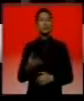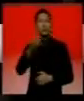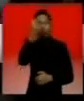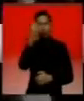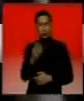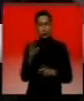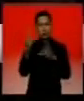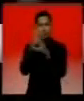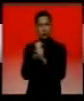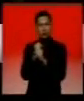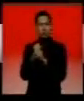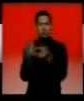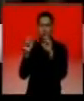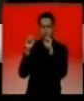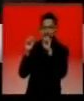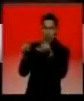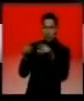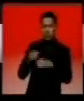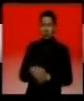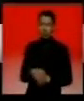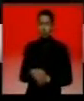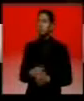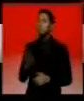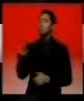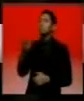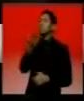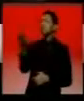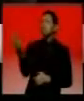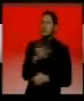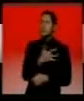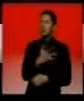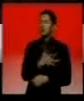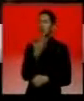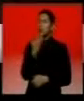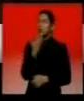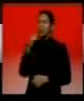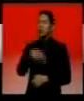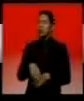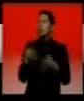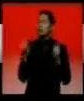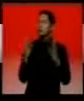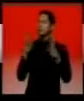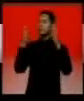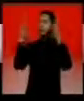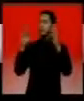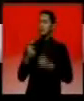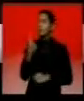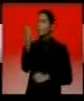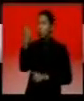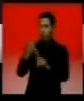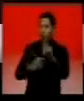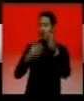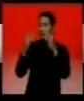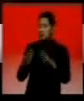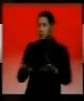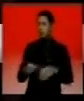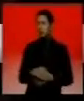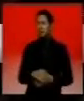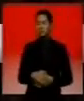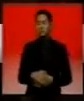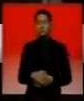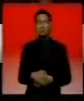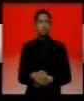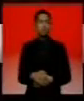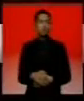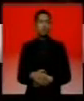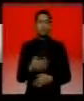noches. Una preguntita, ¿qué le parece esta ceremonia que se ha cumplido aquí al primer mes del terremoto? En